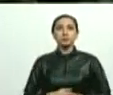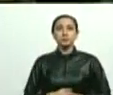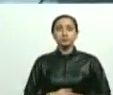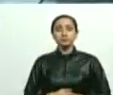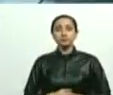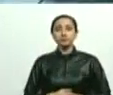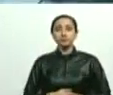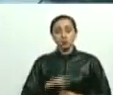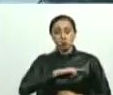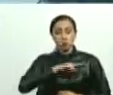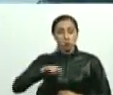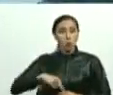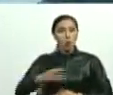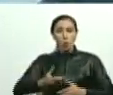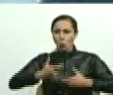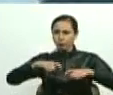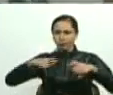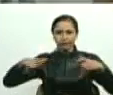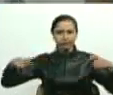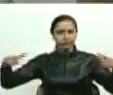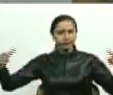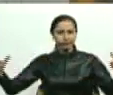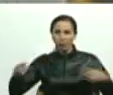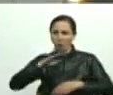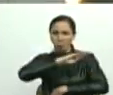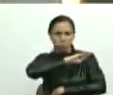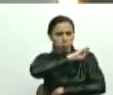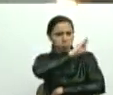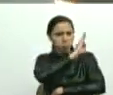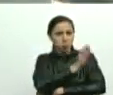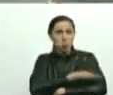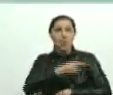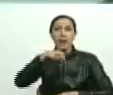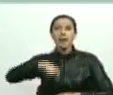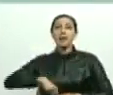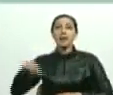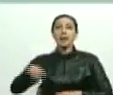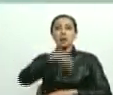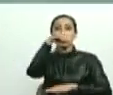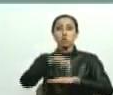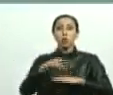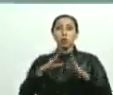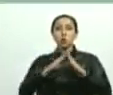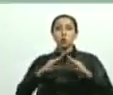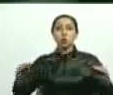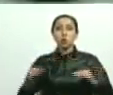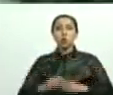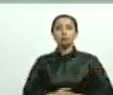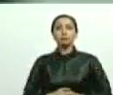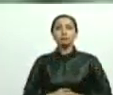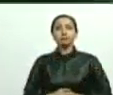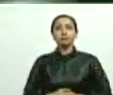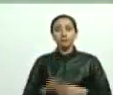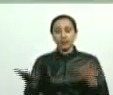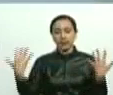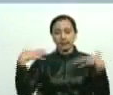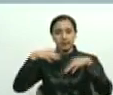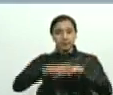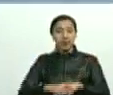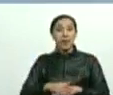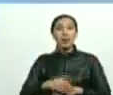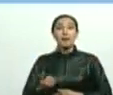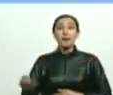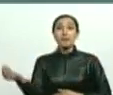Tenemos que incrementar cada vez más el poder de la nación en un todo. Y tenemos que incrementar cada vez más